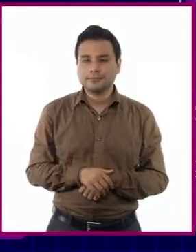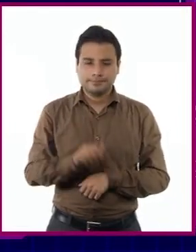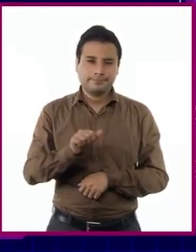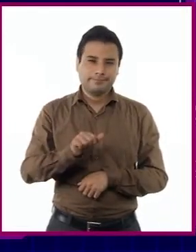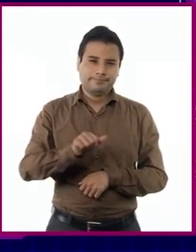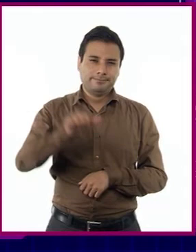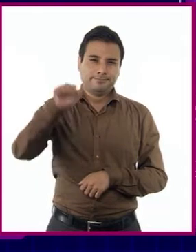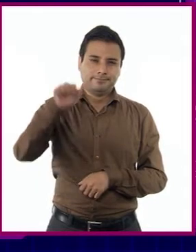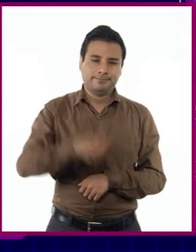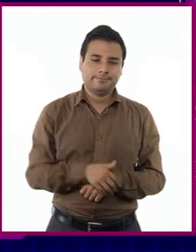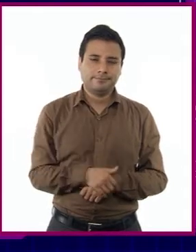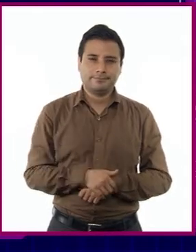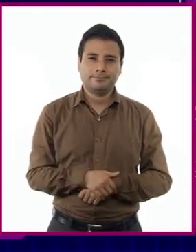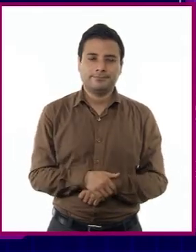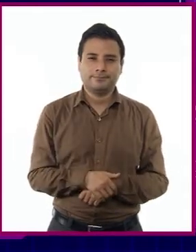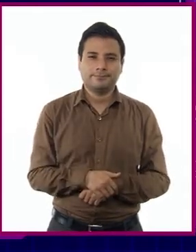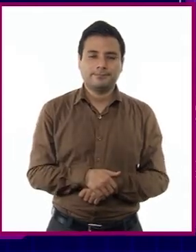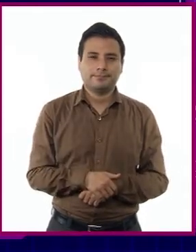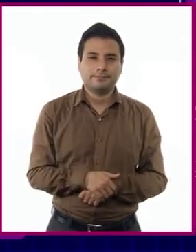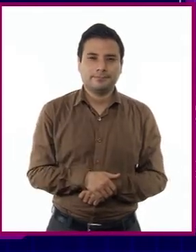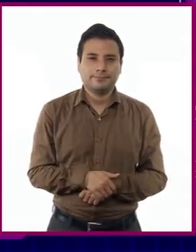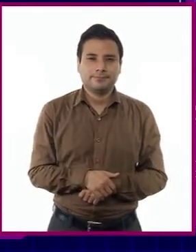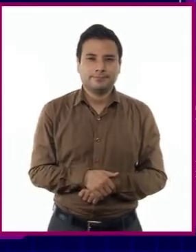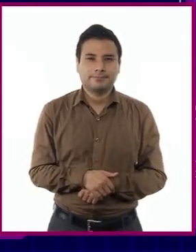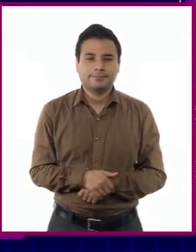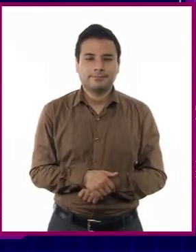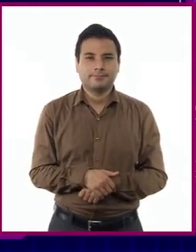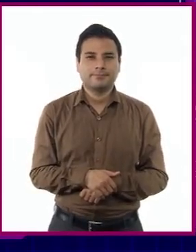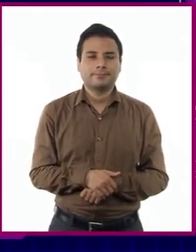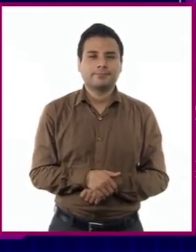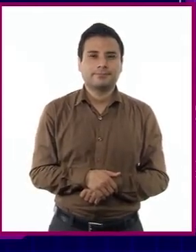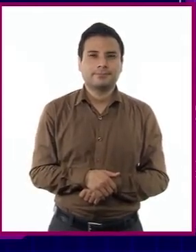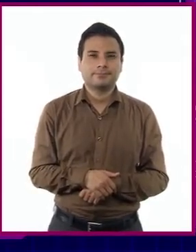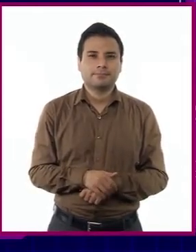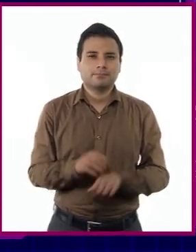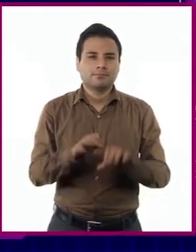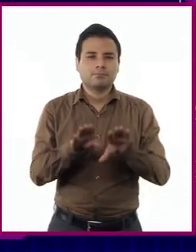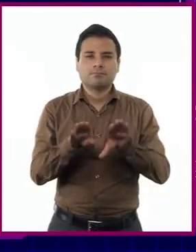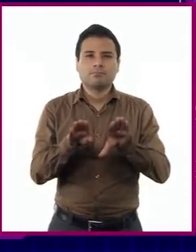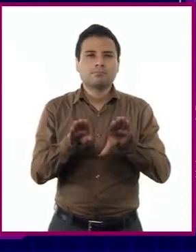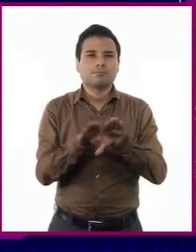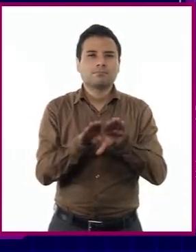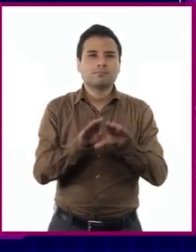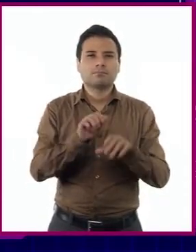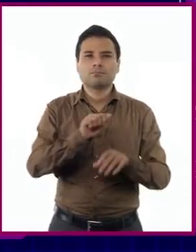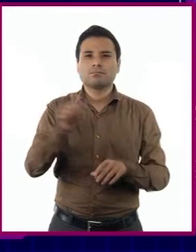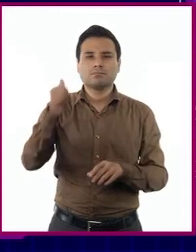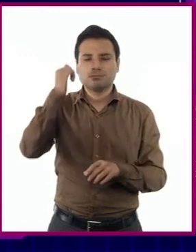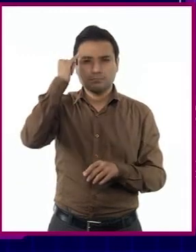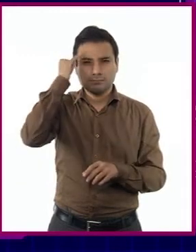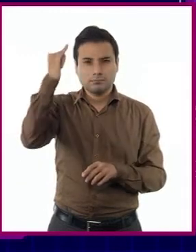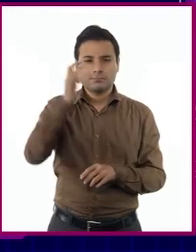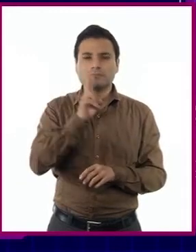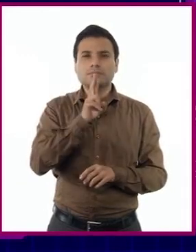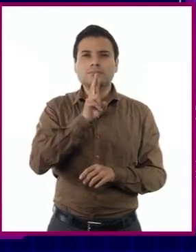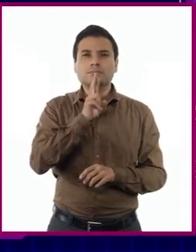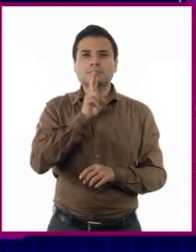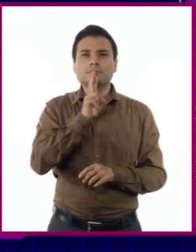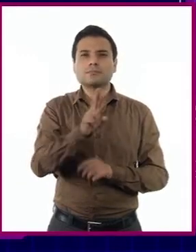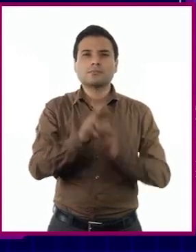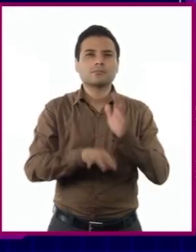su altura de qué otra manera pueden expresar esa fórmula pero ahora